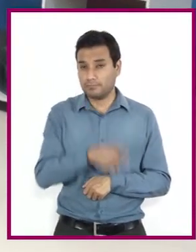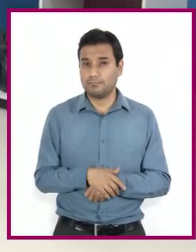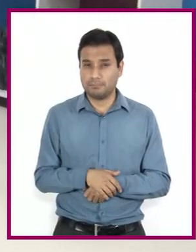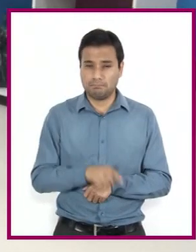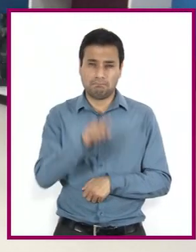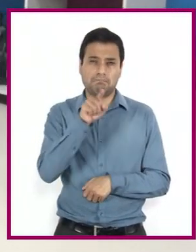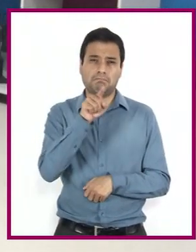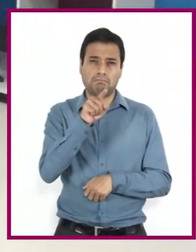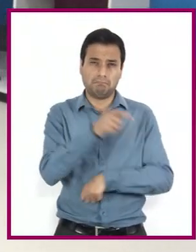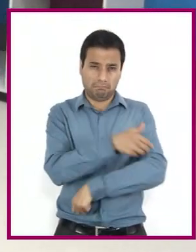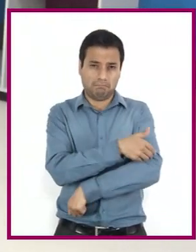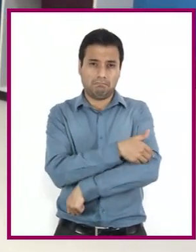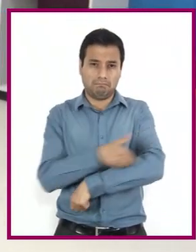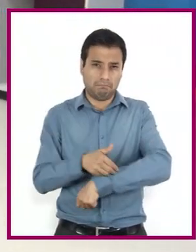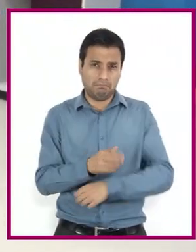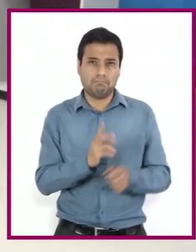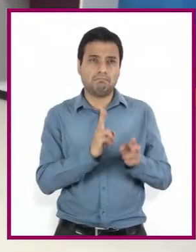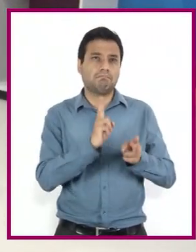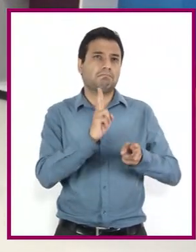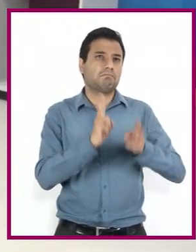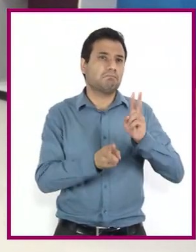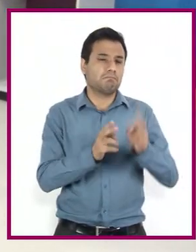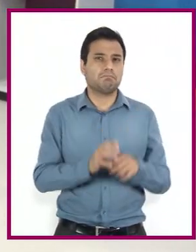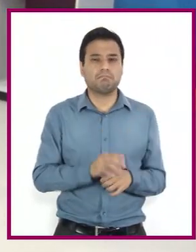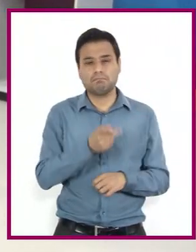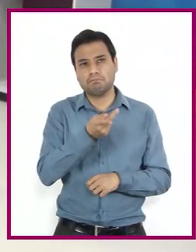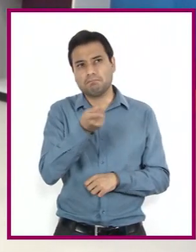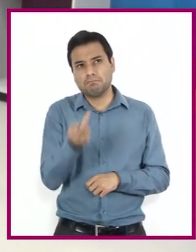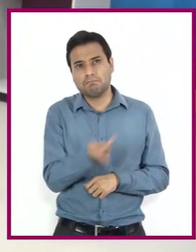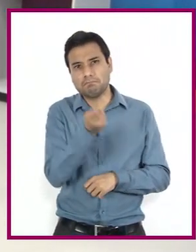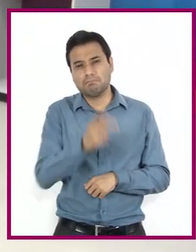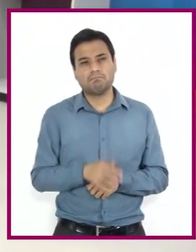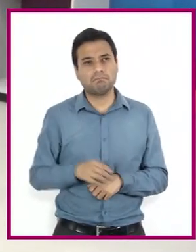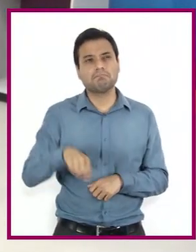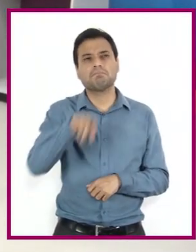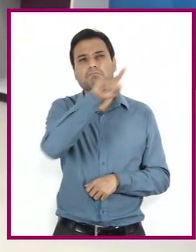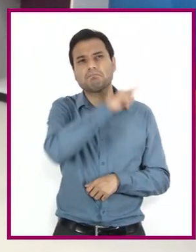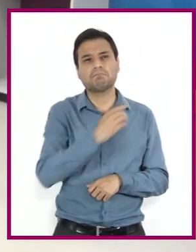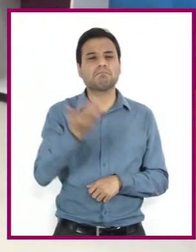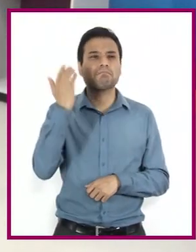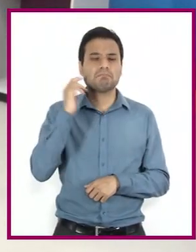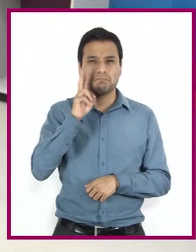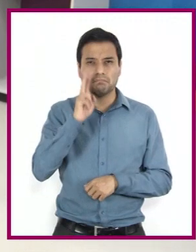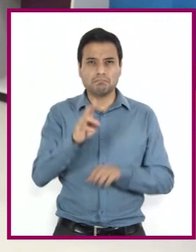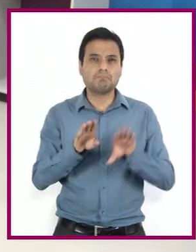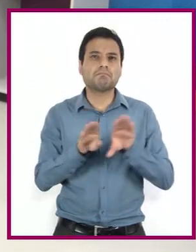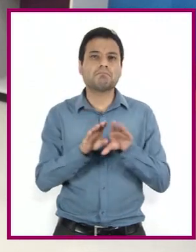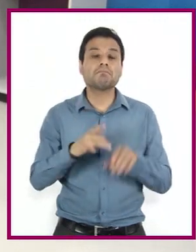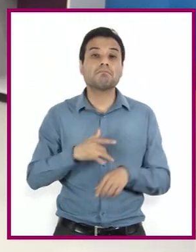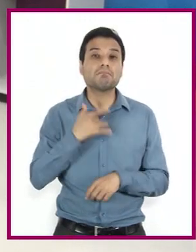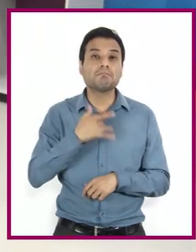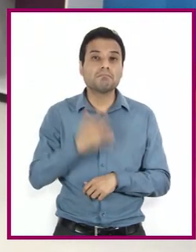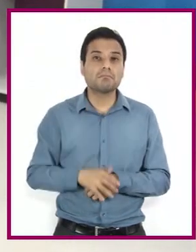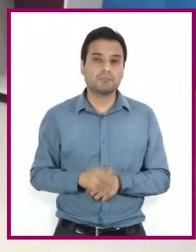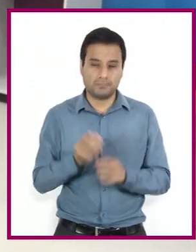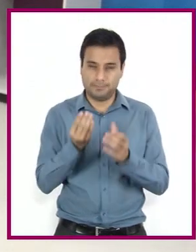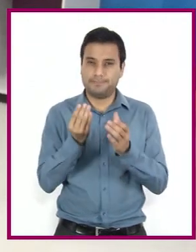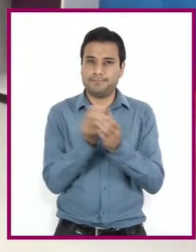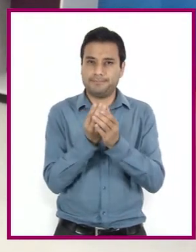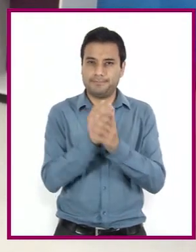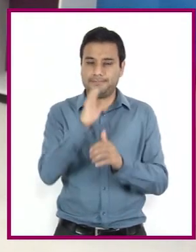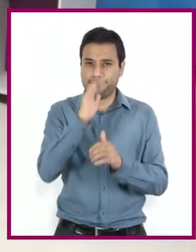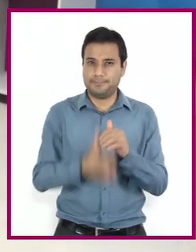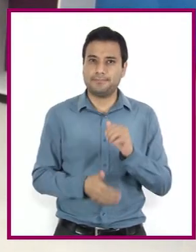sus familiares y preguntarles cómo percibieron estas transformaciones. Listo,